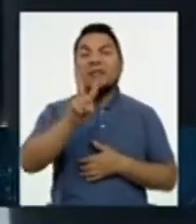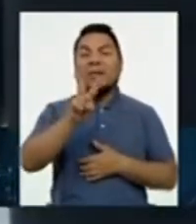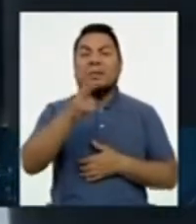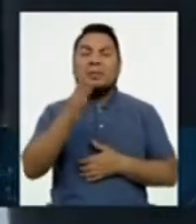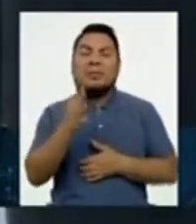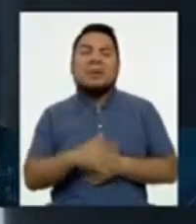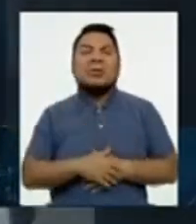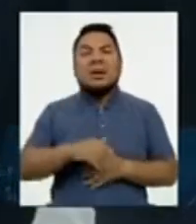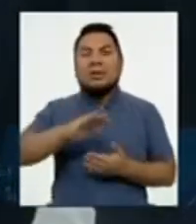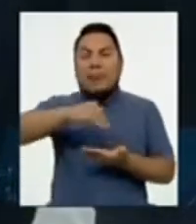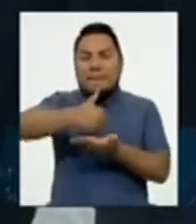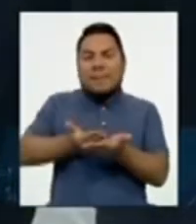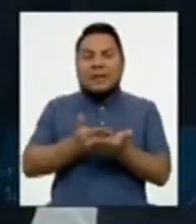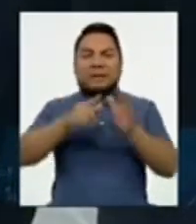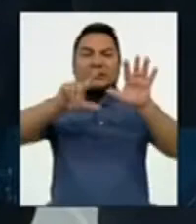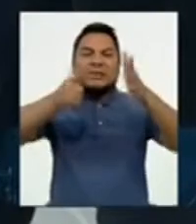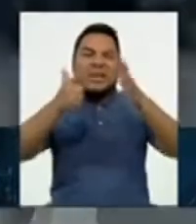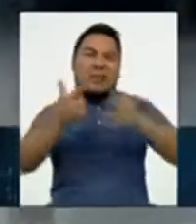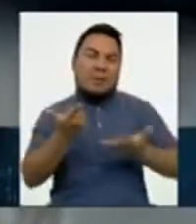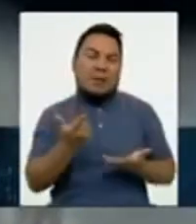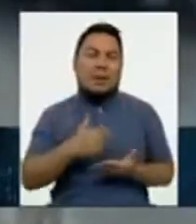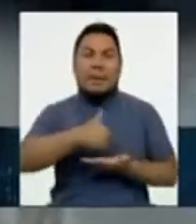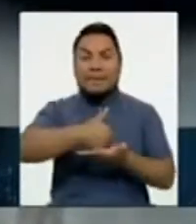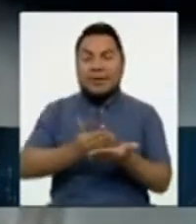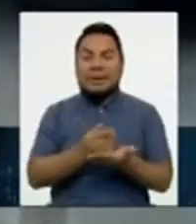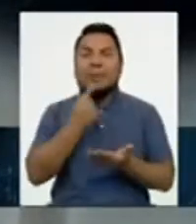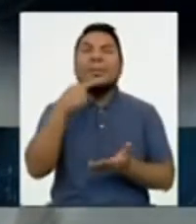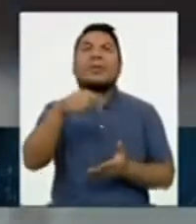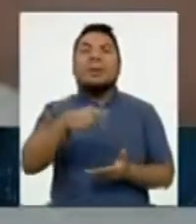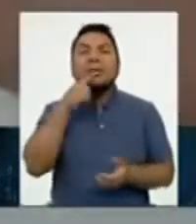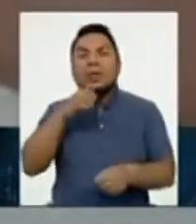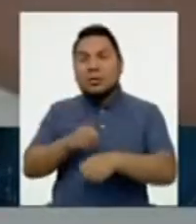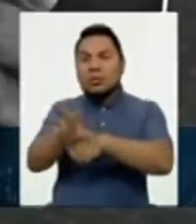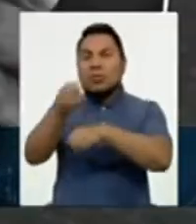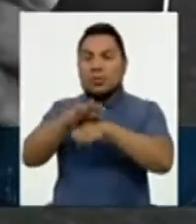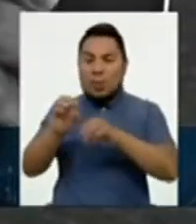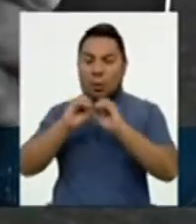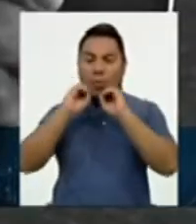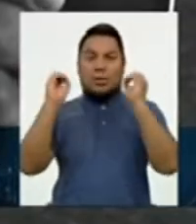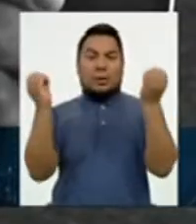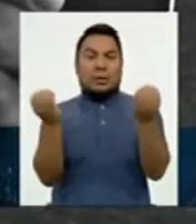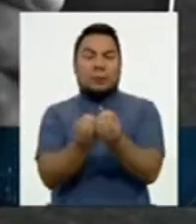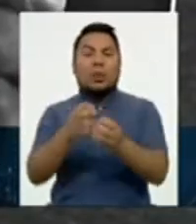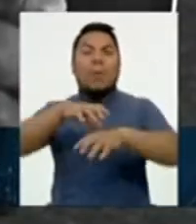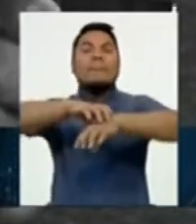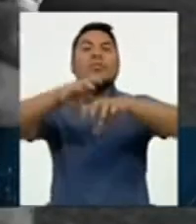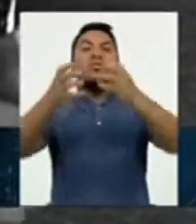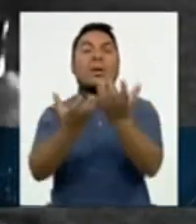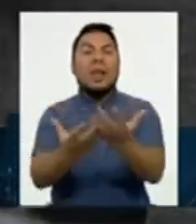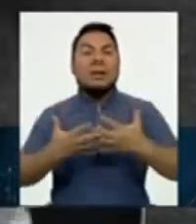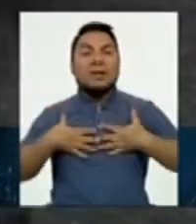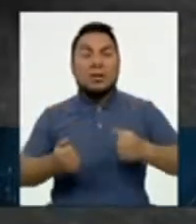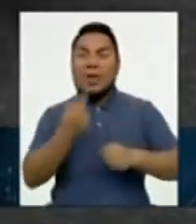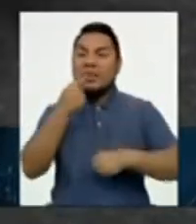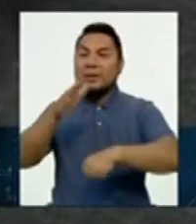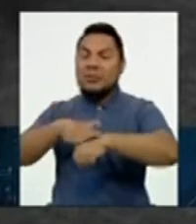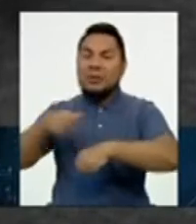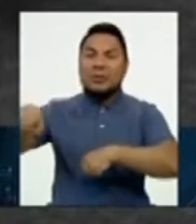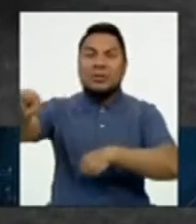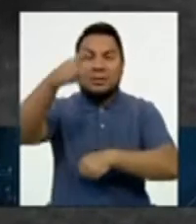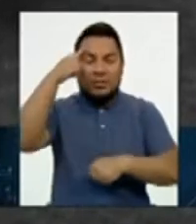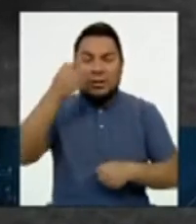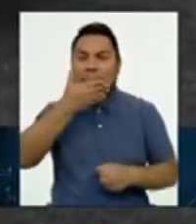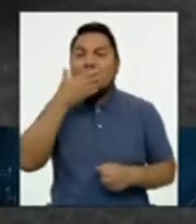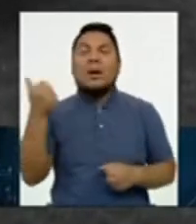ni a la séptima parte. Un factor importante que recomienda la Organización Mundial de la Salud es que si se pretende recaudar más dinero